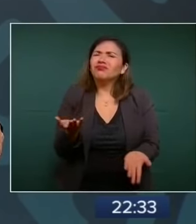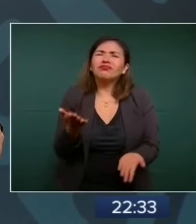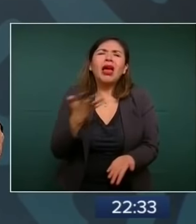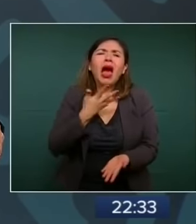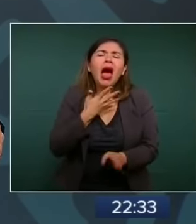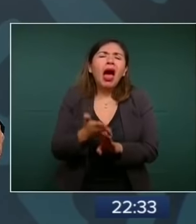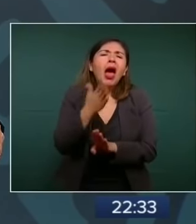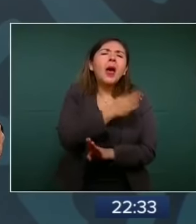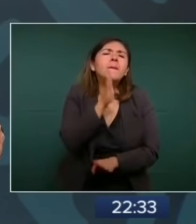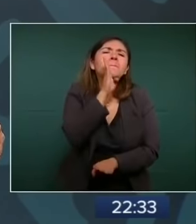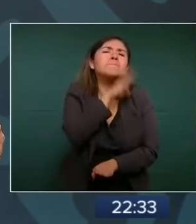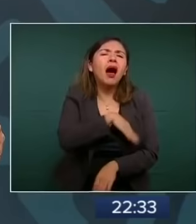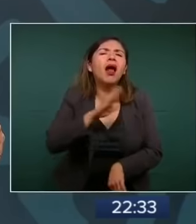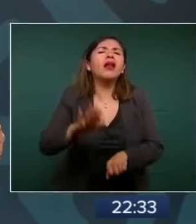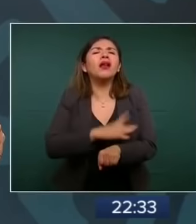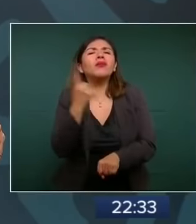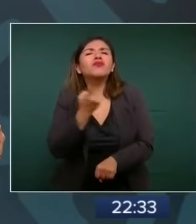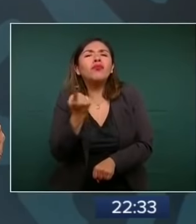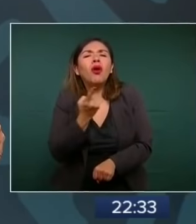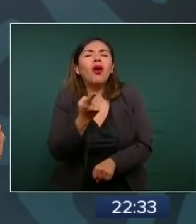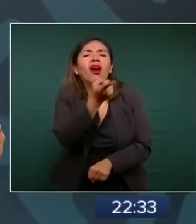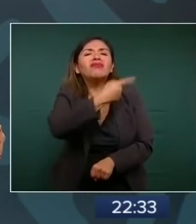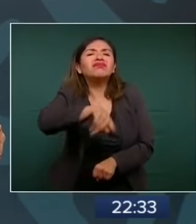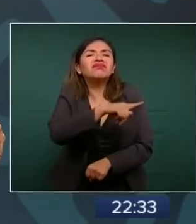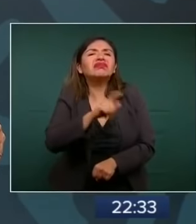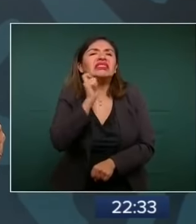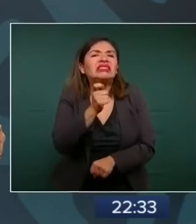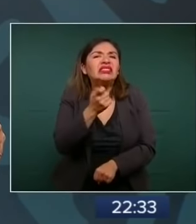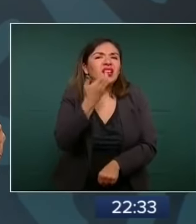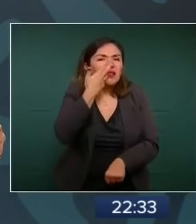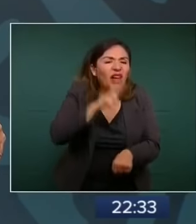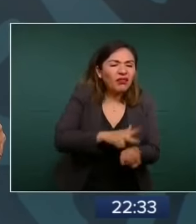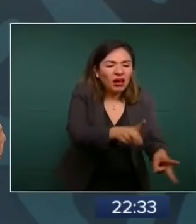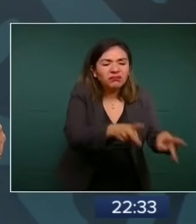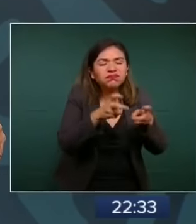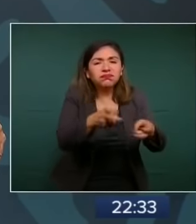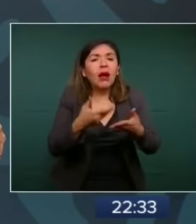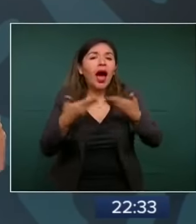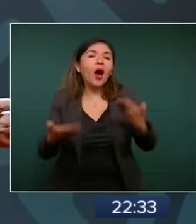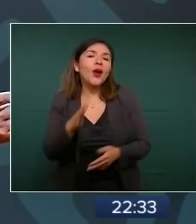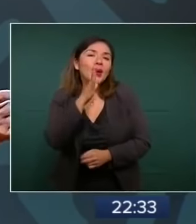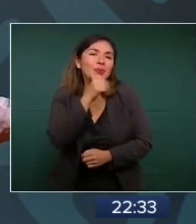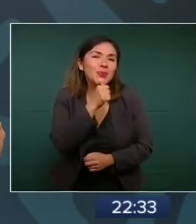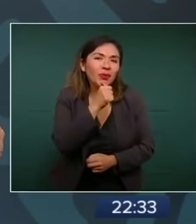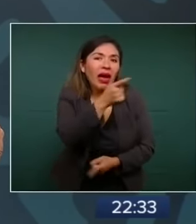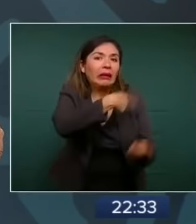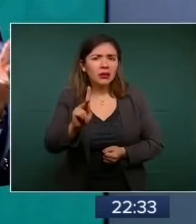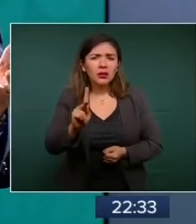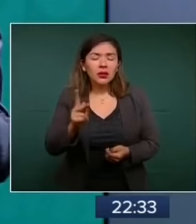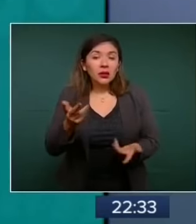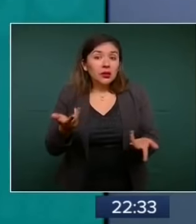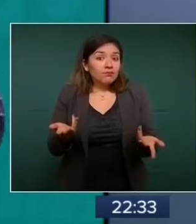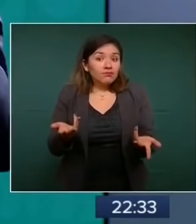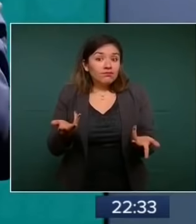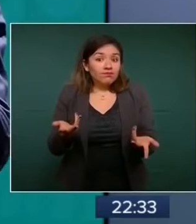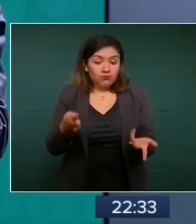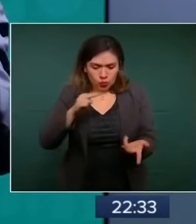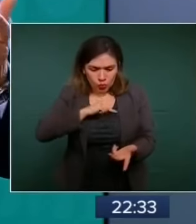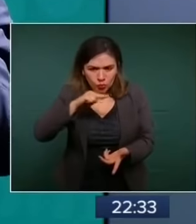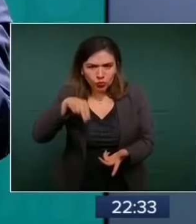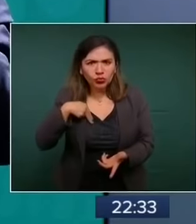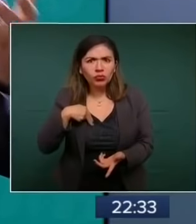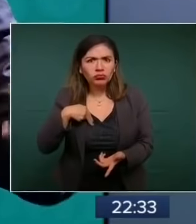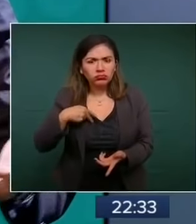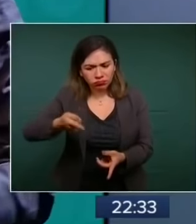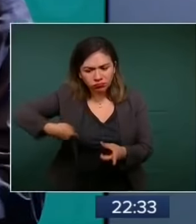mal porque se dedicaban a robar y ya no pueden, están enojados. Nosotros